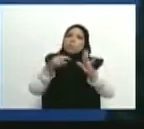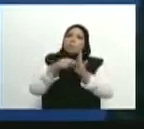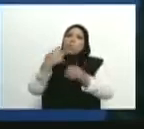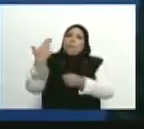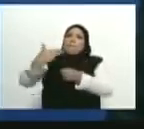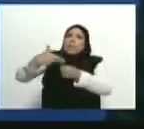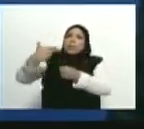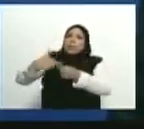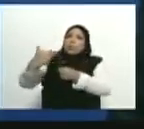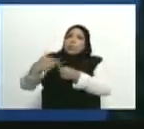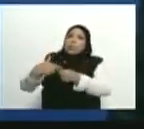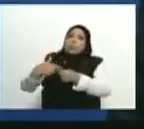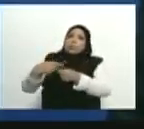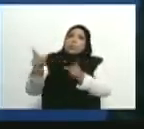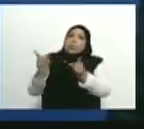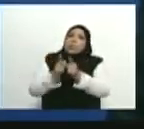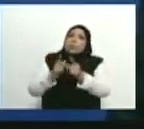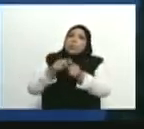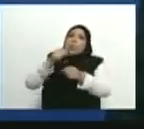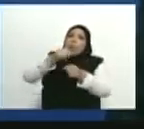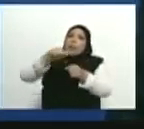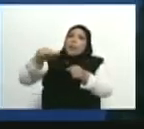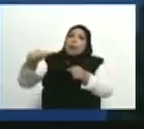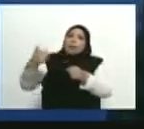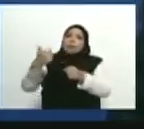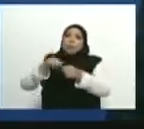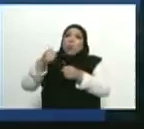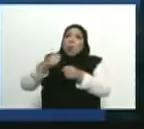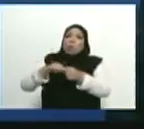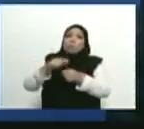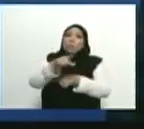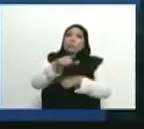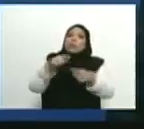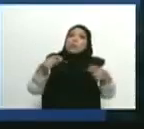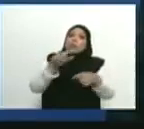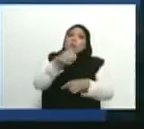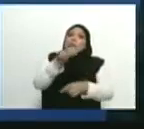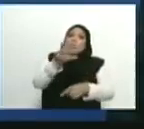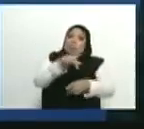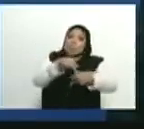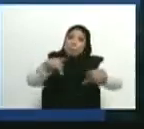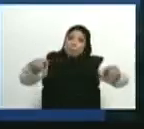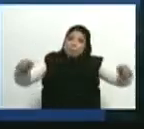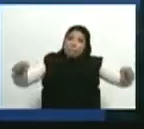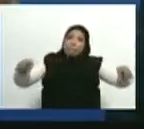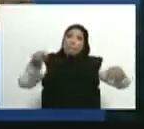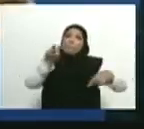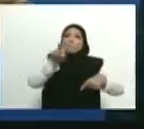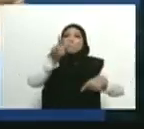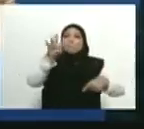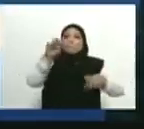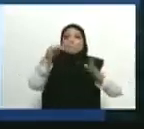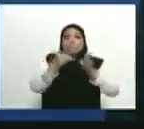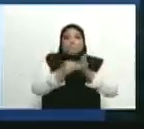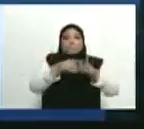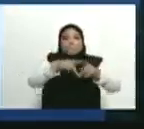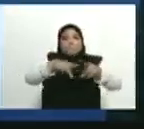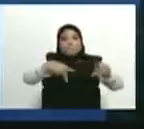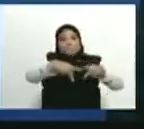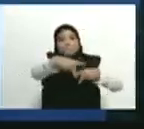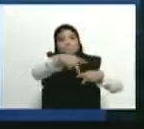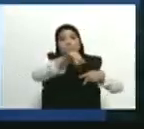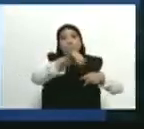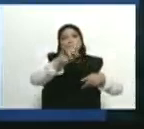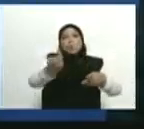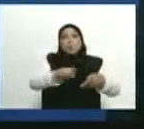de petróleo, es una unidad lago Golfo, porque son los 13.000 kilómetros del lago y los 24.000 kilómetros del Golfo. En